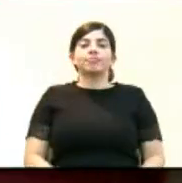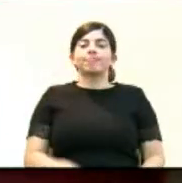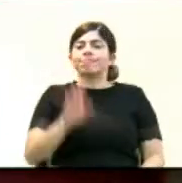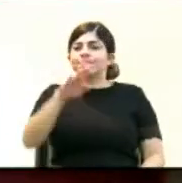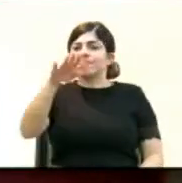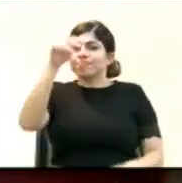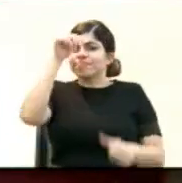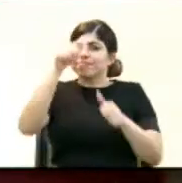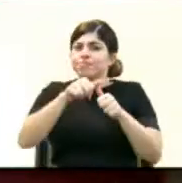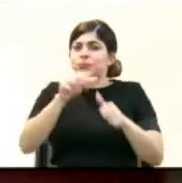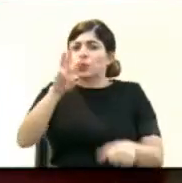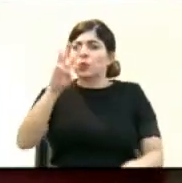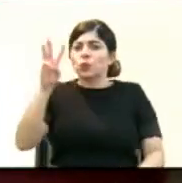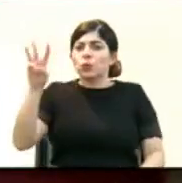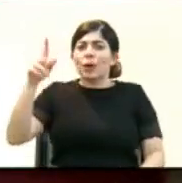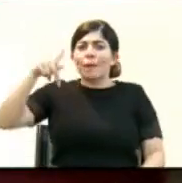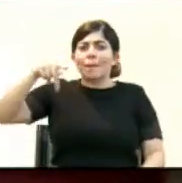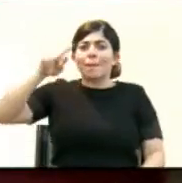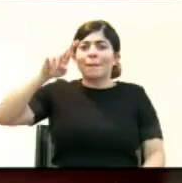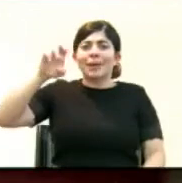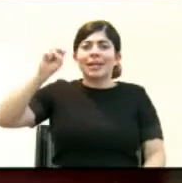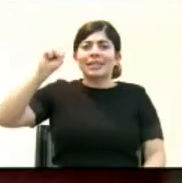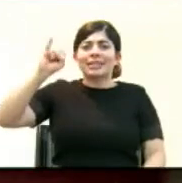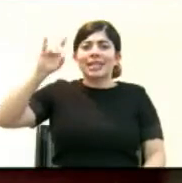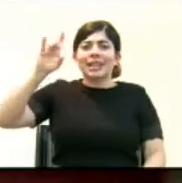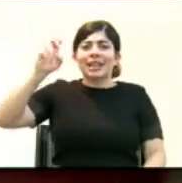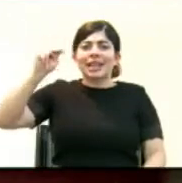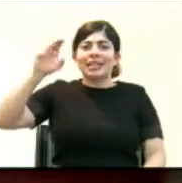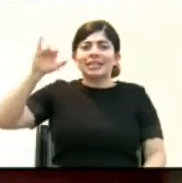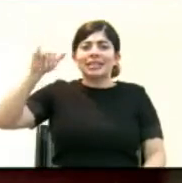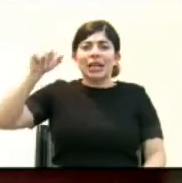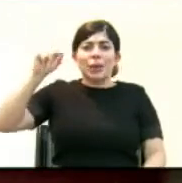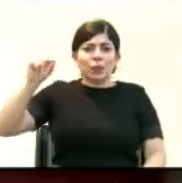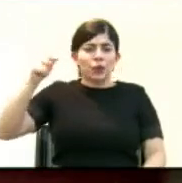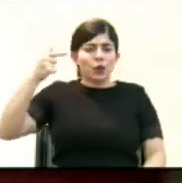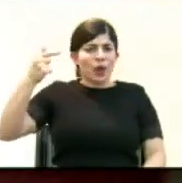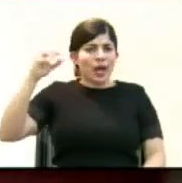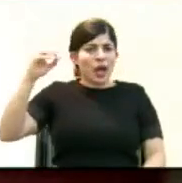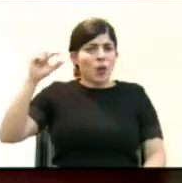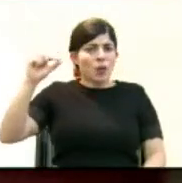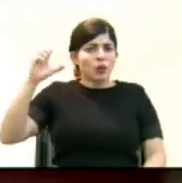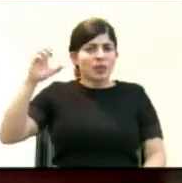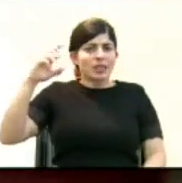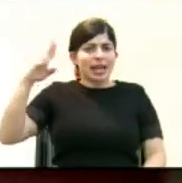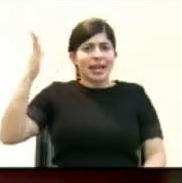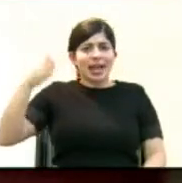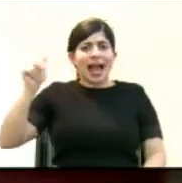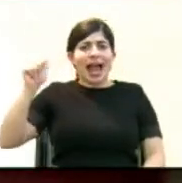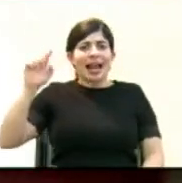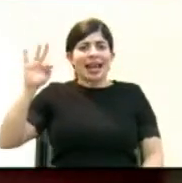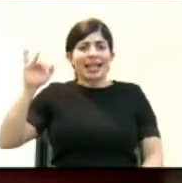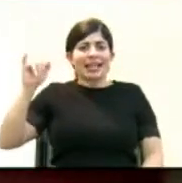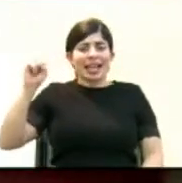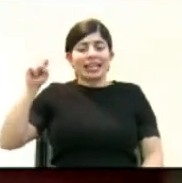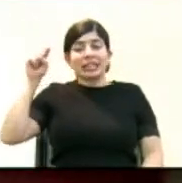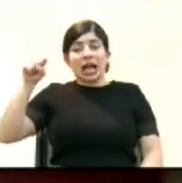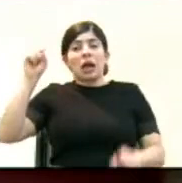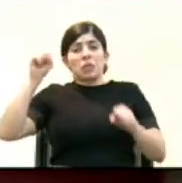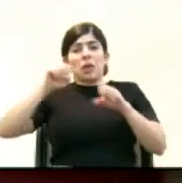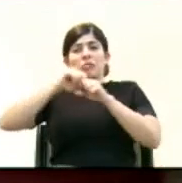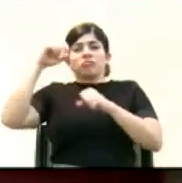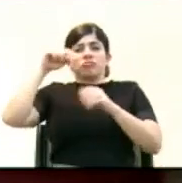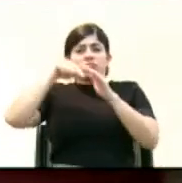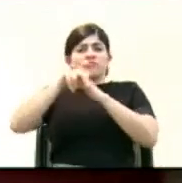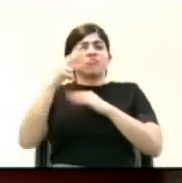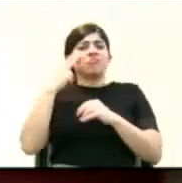Les recordamos el sitio presidencia.go.cr/alertas. es el sitio en donde ustedes pueden consultar toda